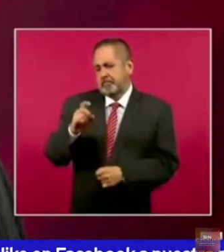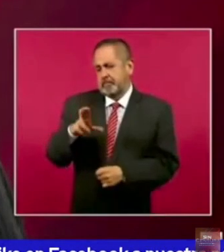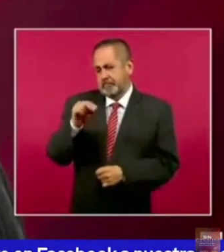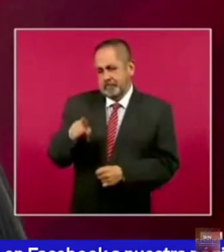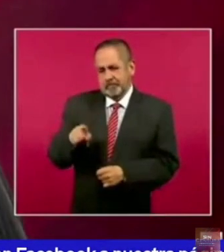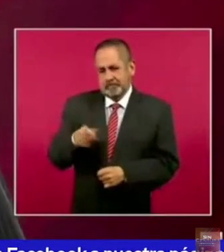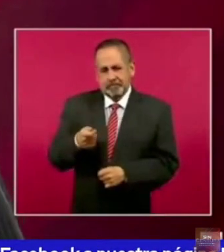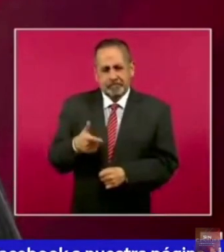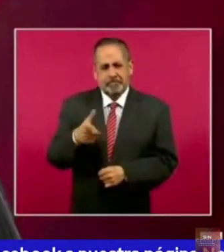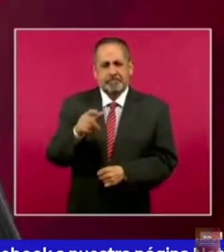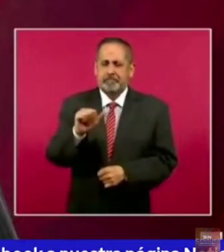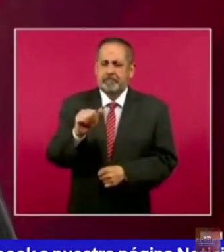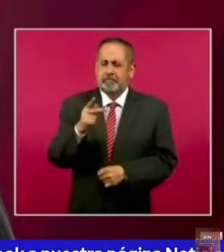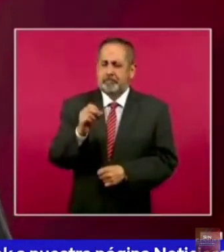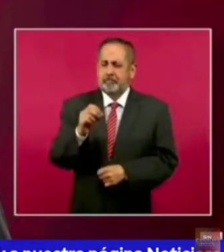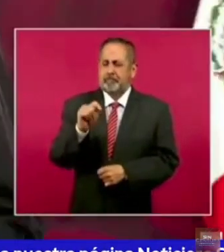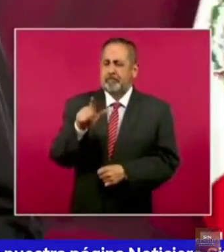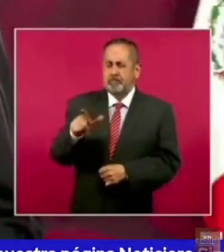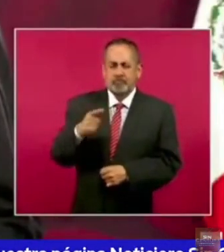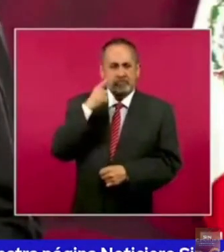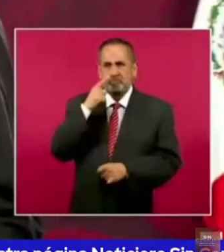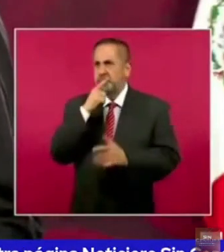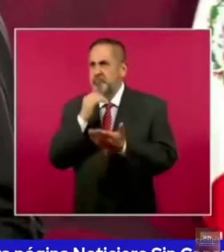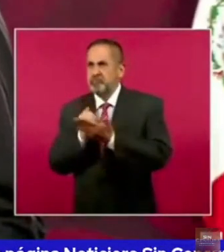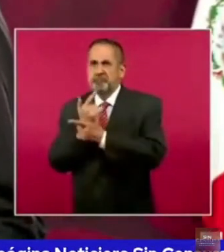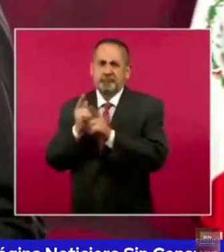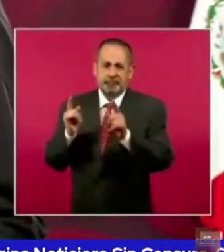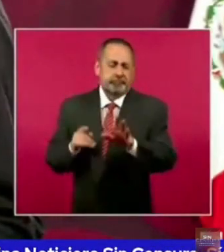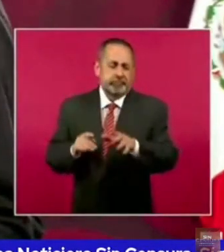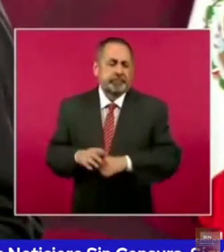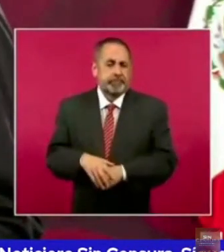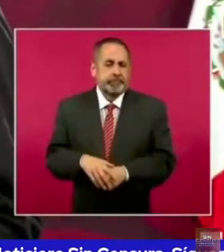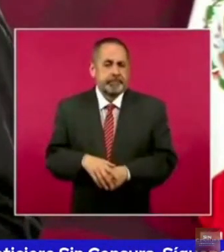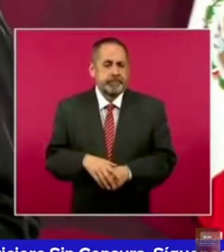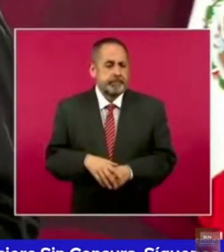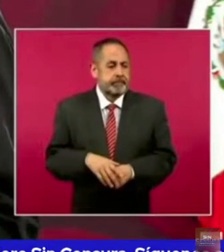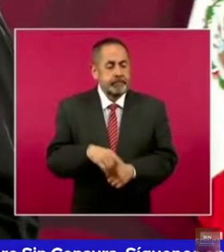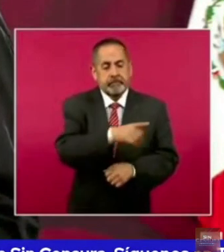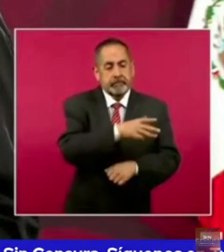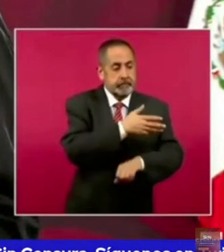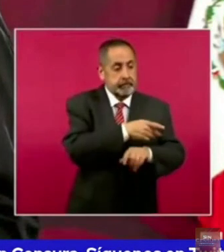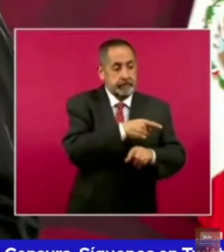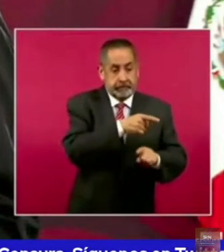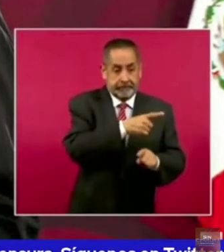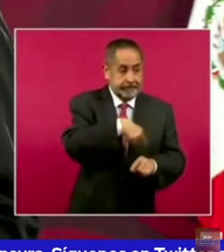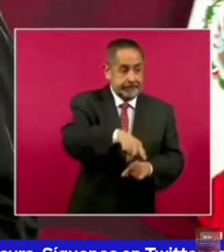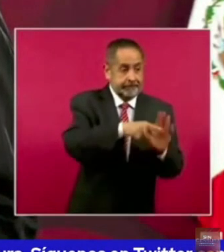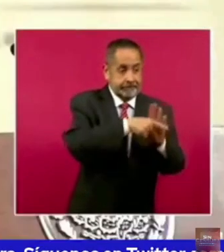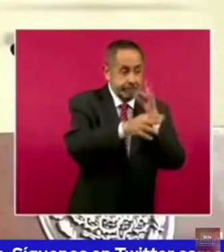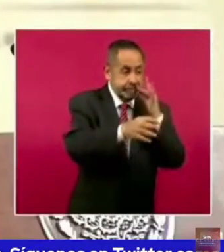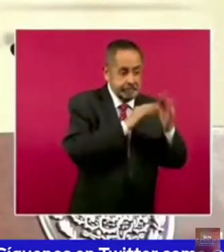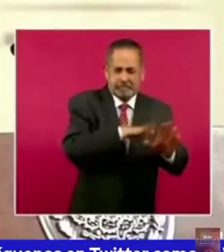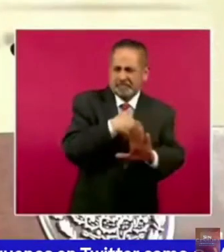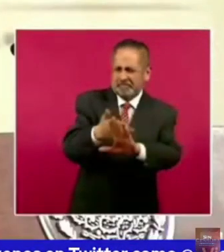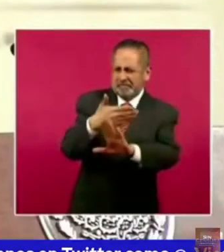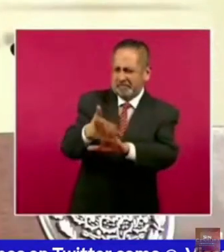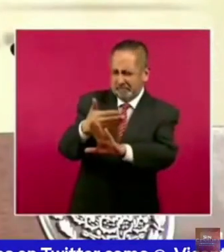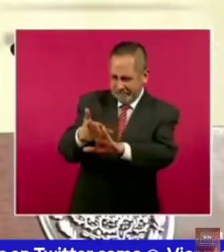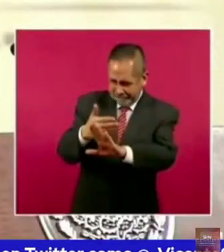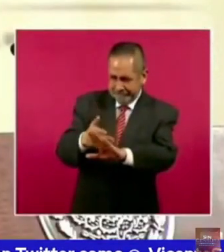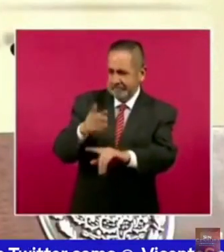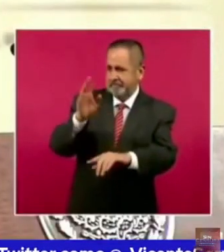nuestro apóstol de la democracia, nunca se había atacado más a un